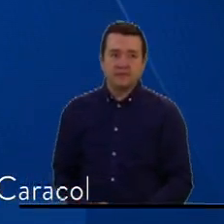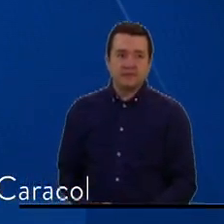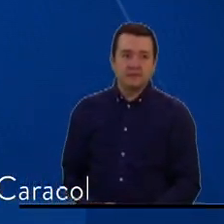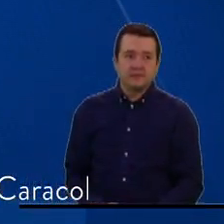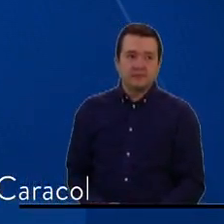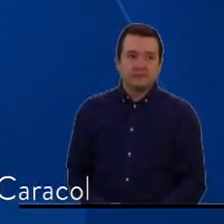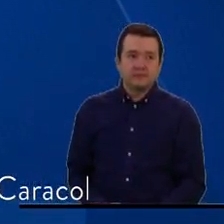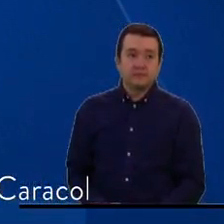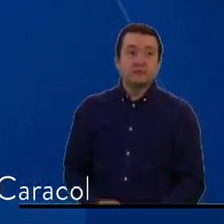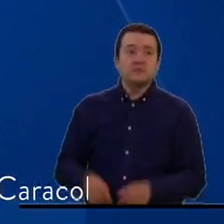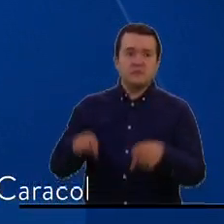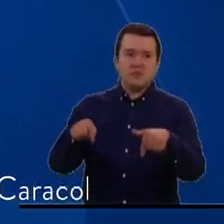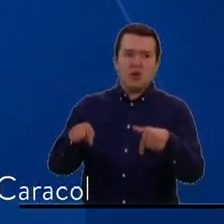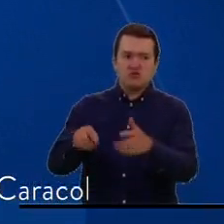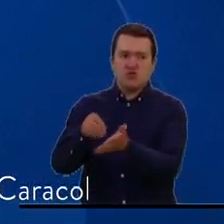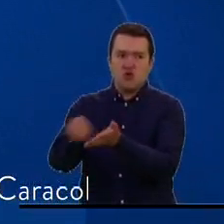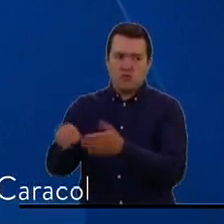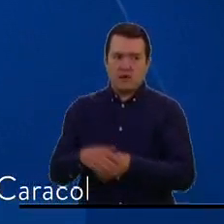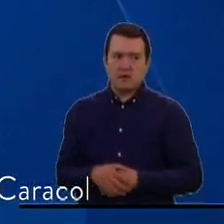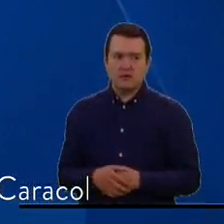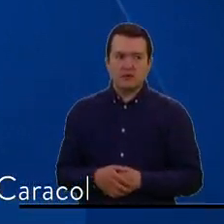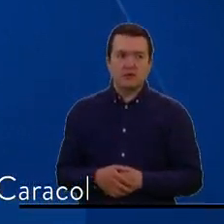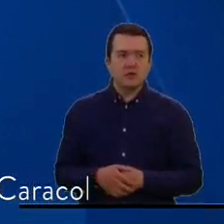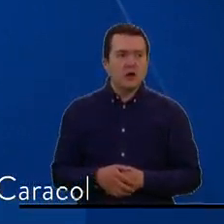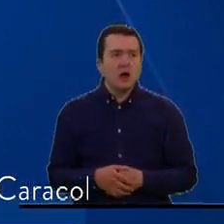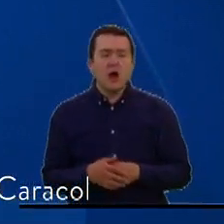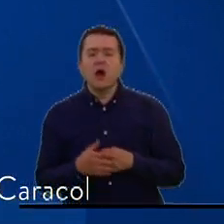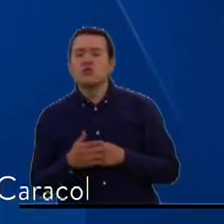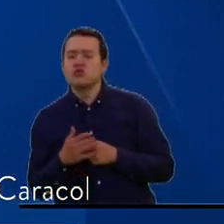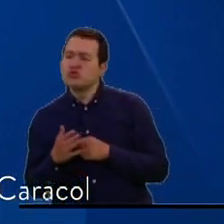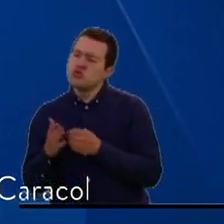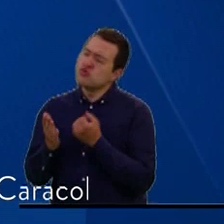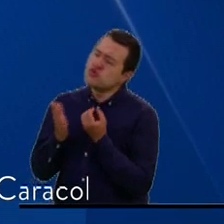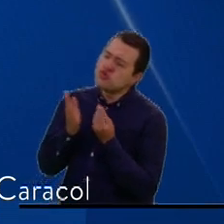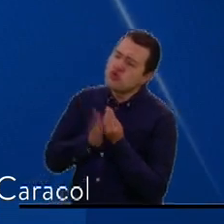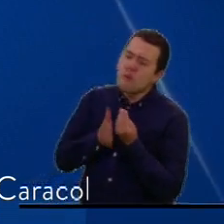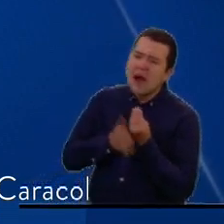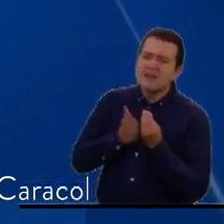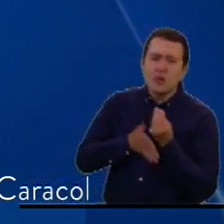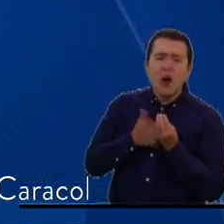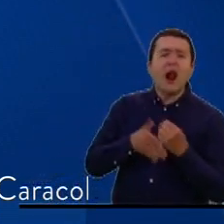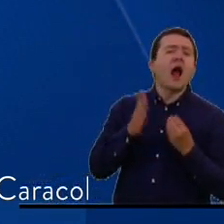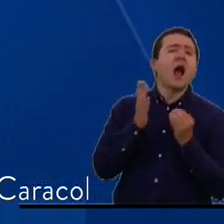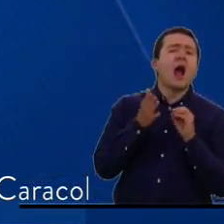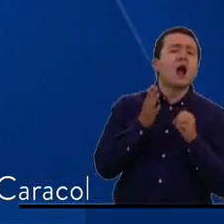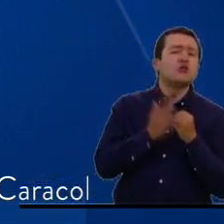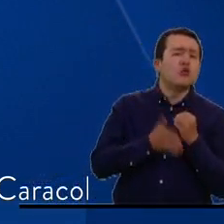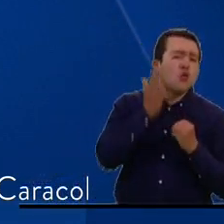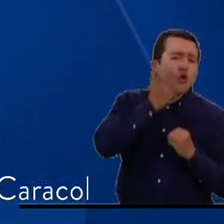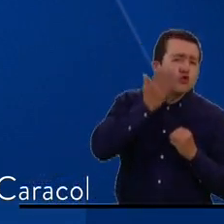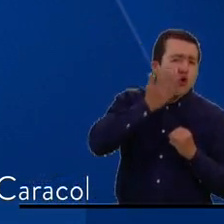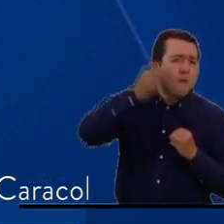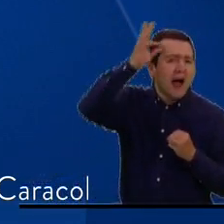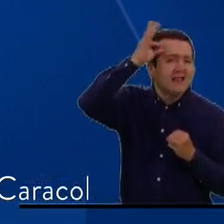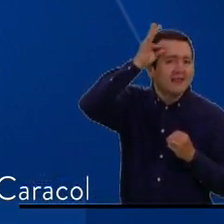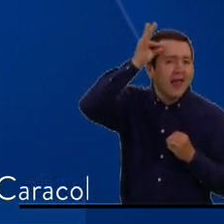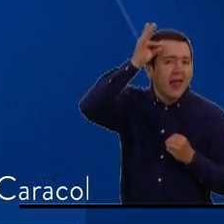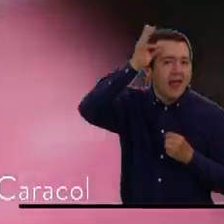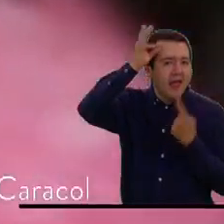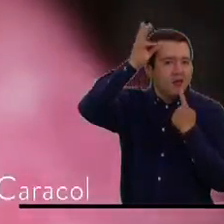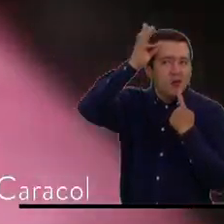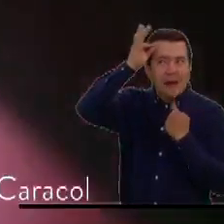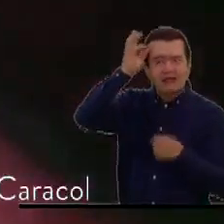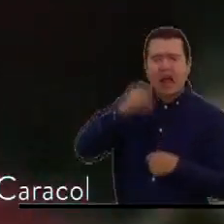tomates cuando sospechar? ¿Tomate qué? Un creepy. Quiero dos cinco. Los dos en cinco, bueno, déme los dos en